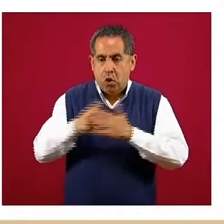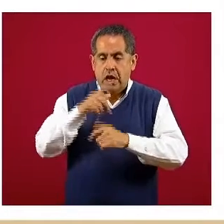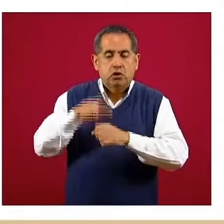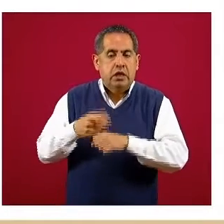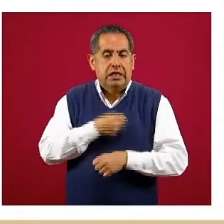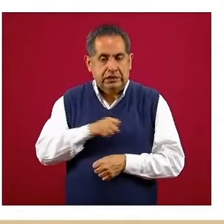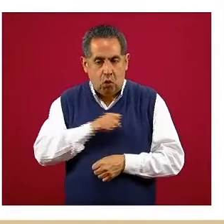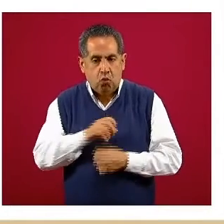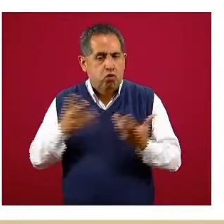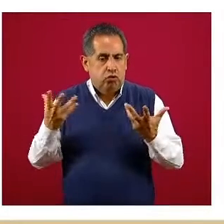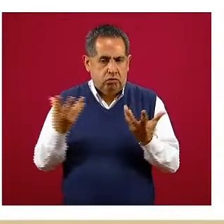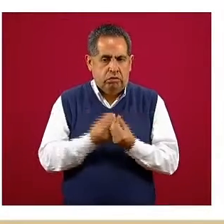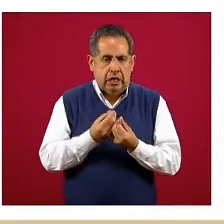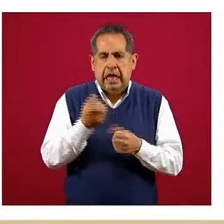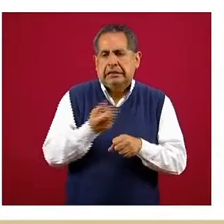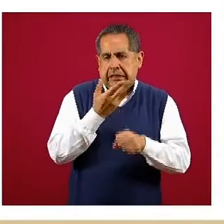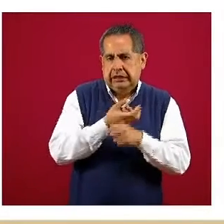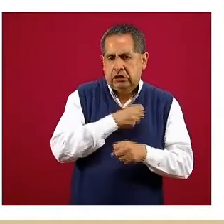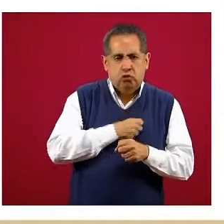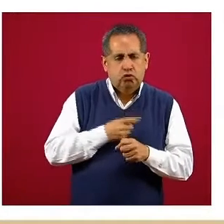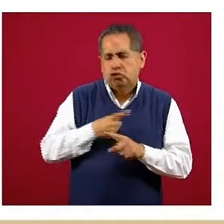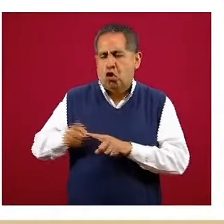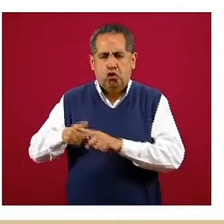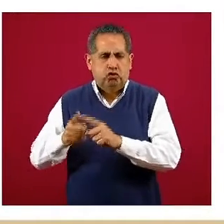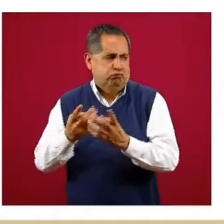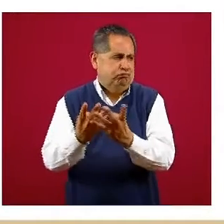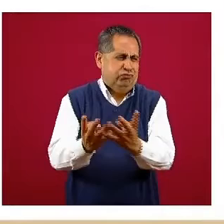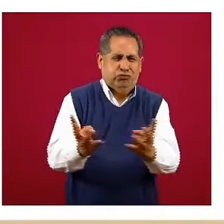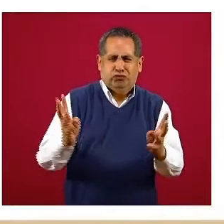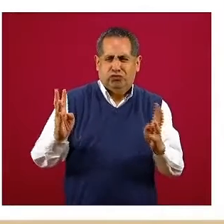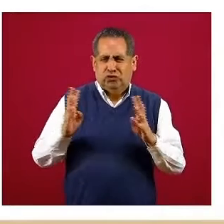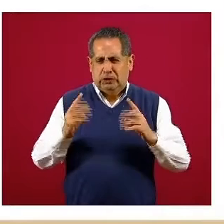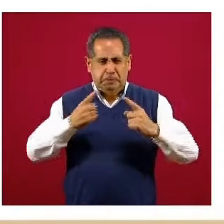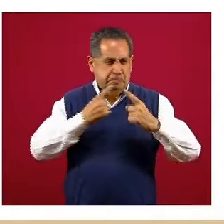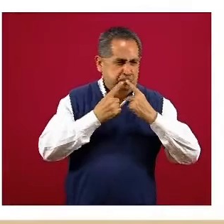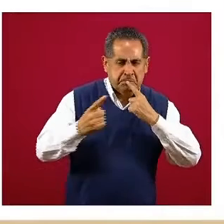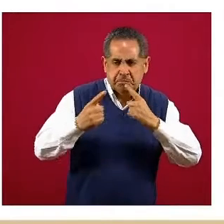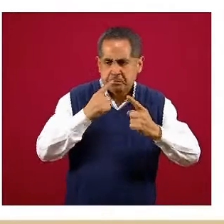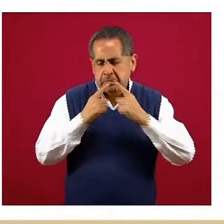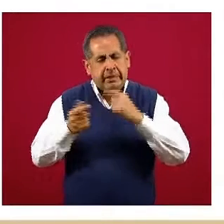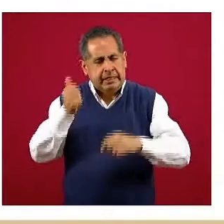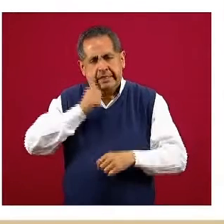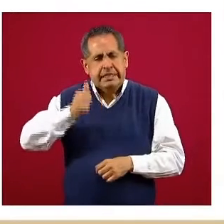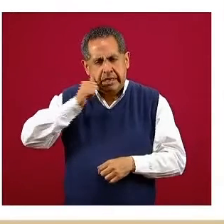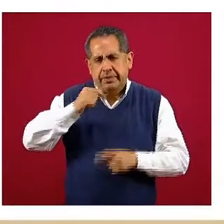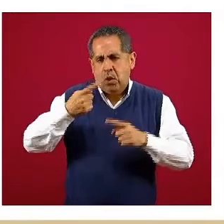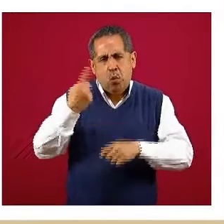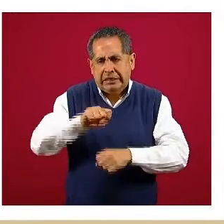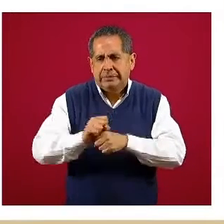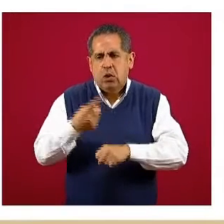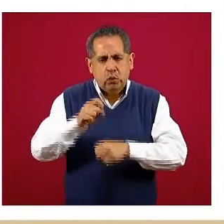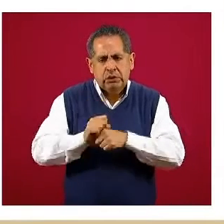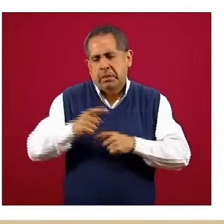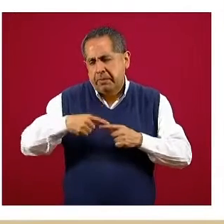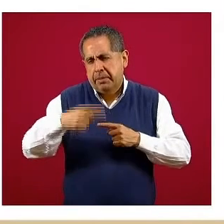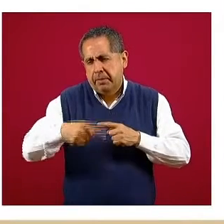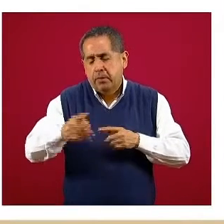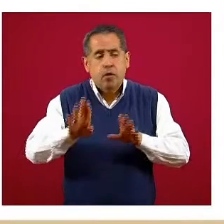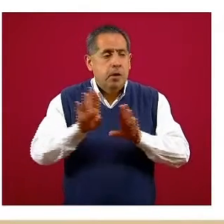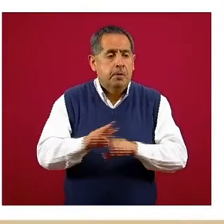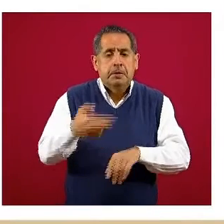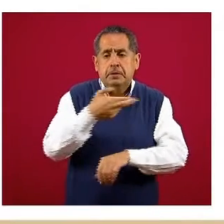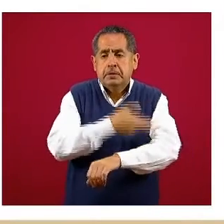algún momento verde, que significa un riesgo relativamente bajo de que haya reemergencia o persistencia de la epidemia